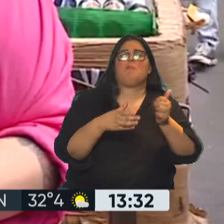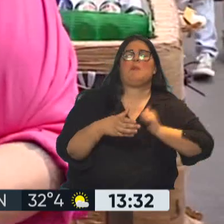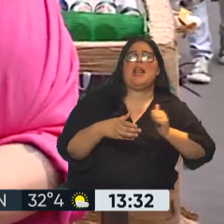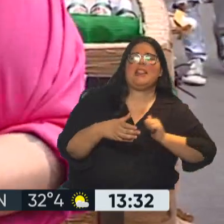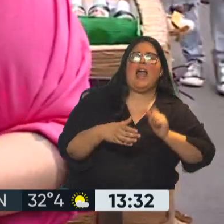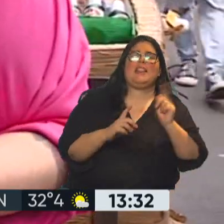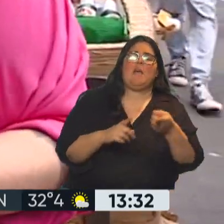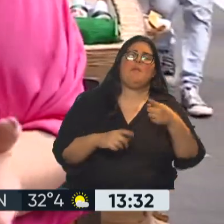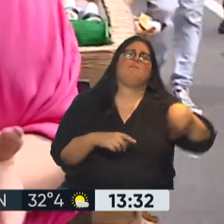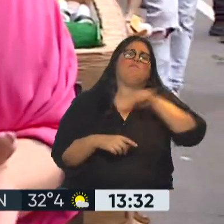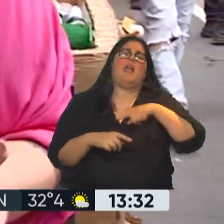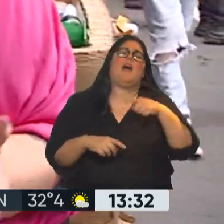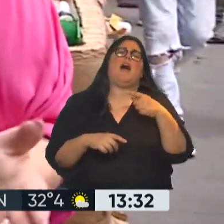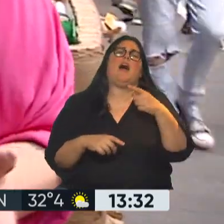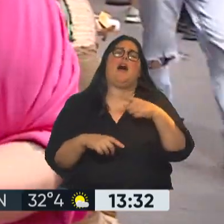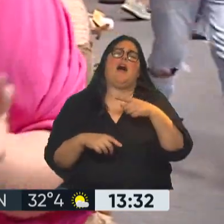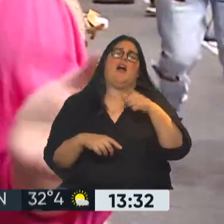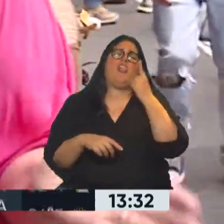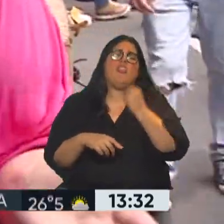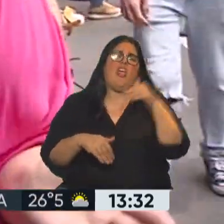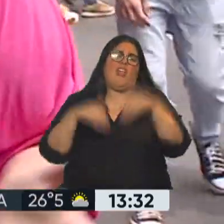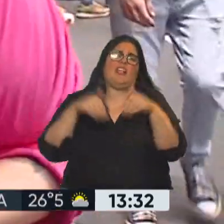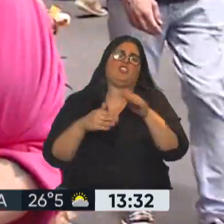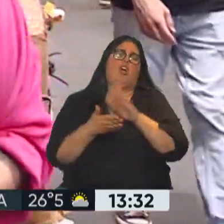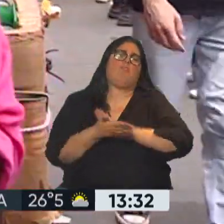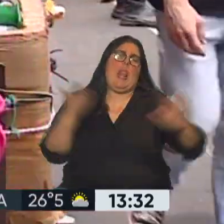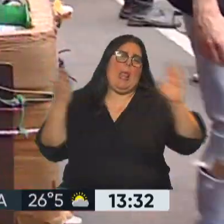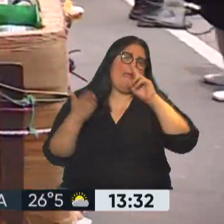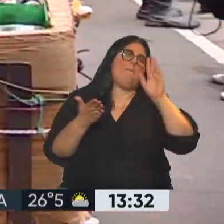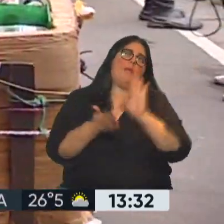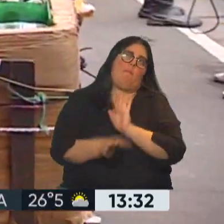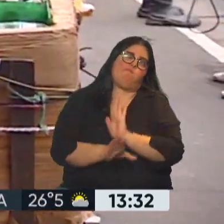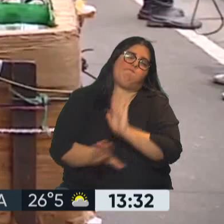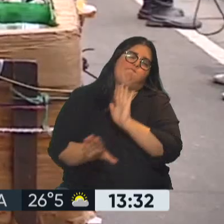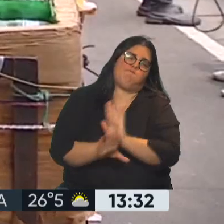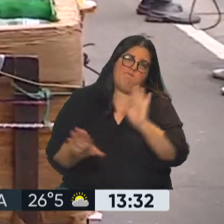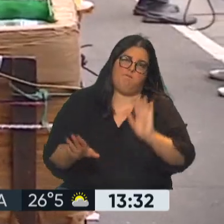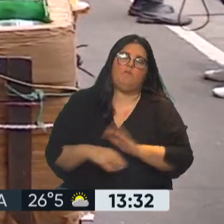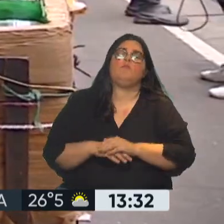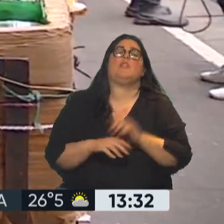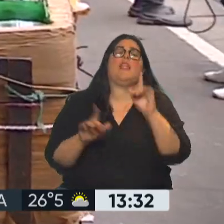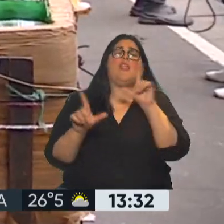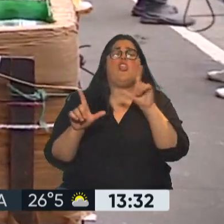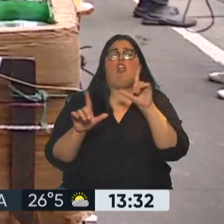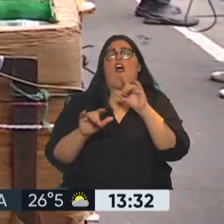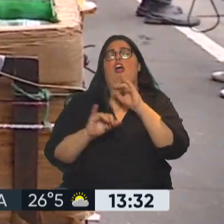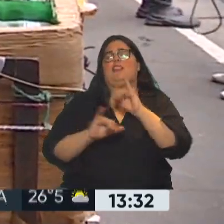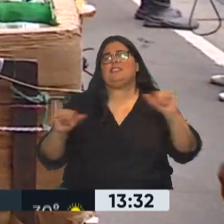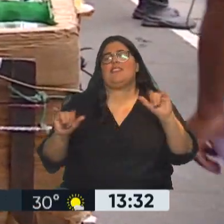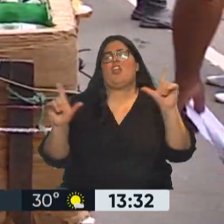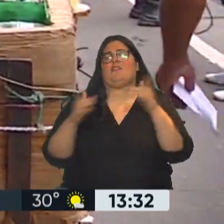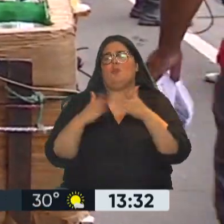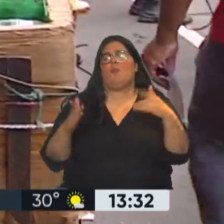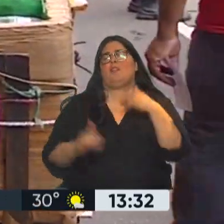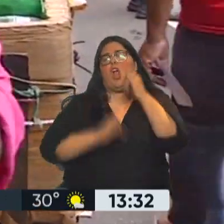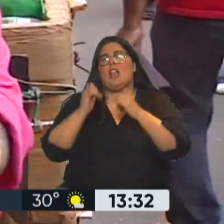sea una jornada electoral limpia, lo podríamos llamar de esa manera. Para el noticiero de la televisión pública te estamos contando el